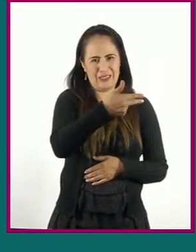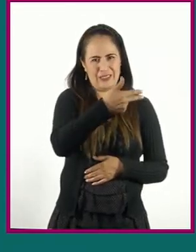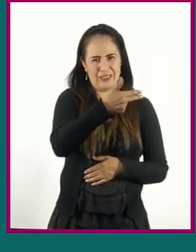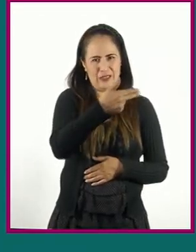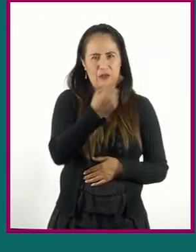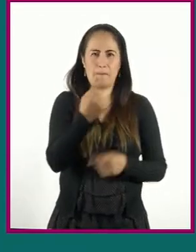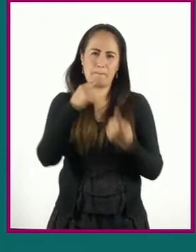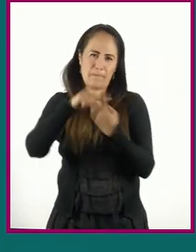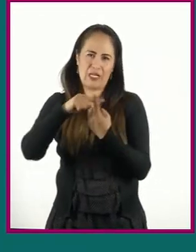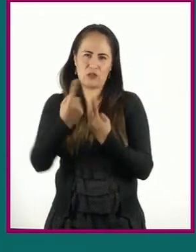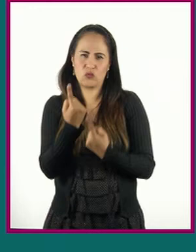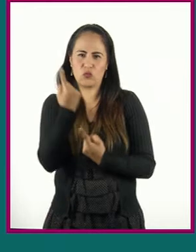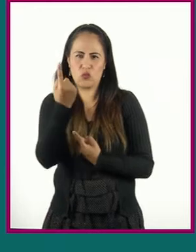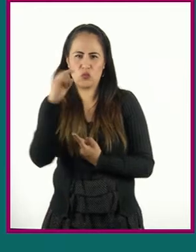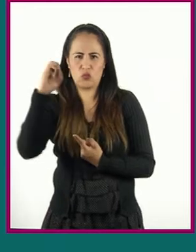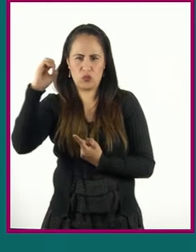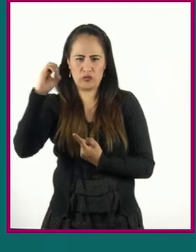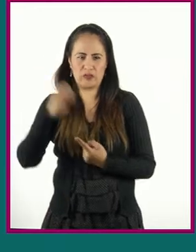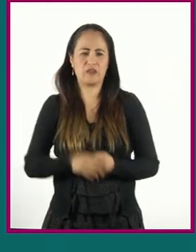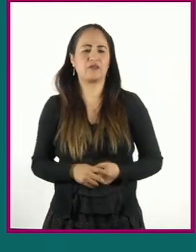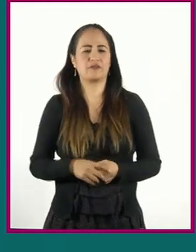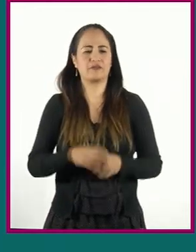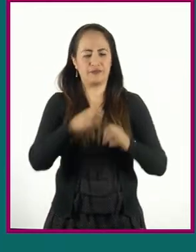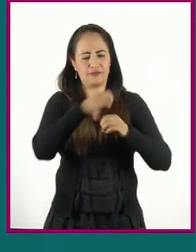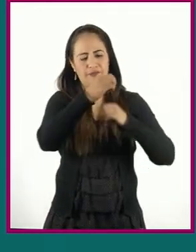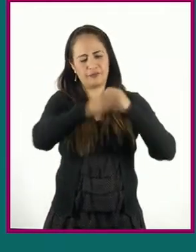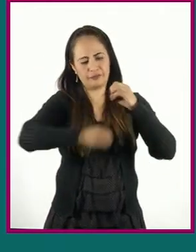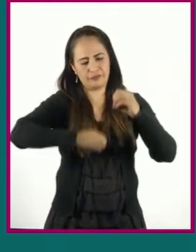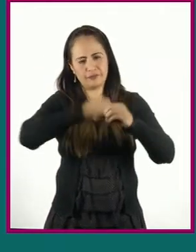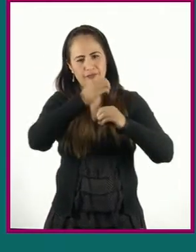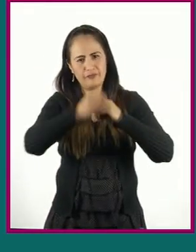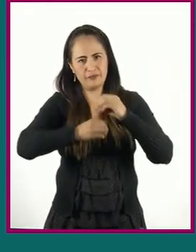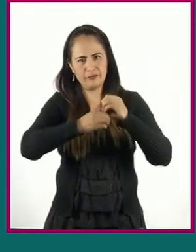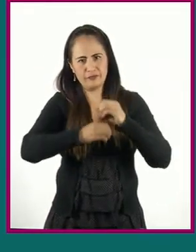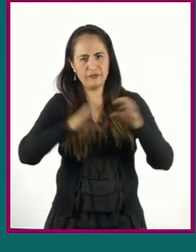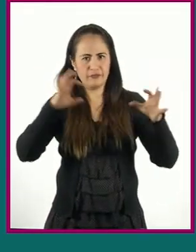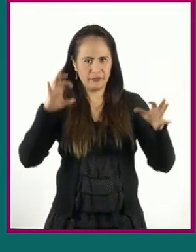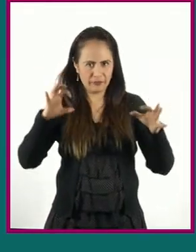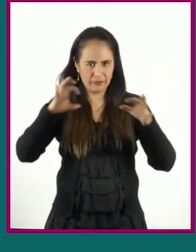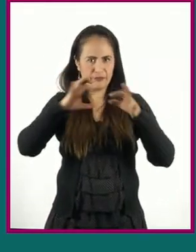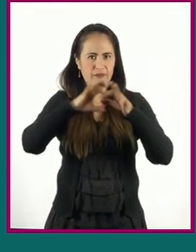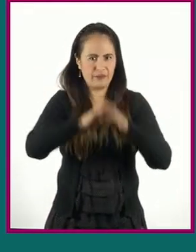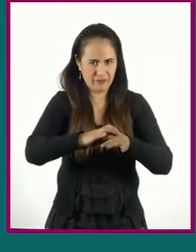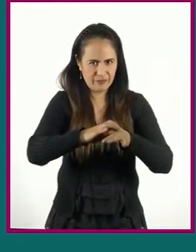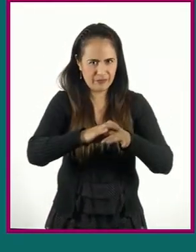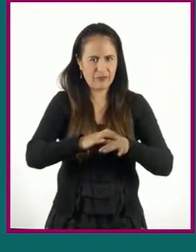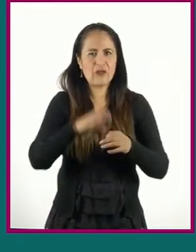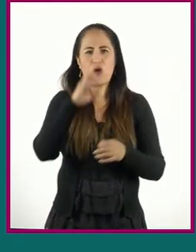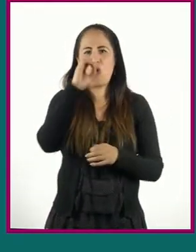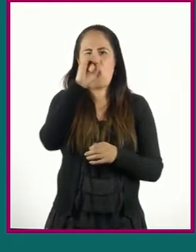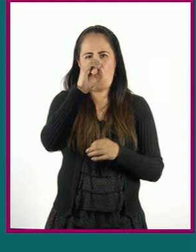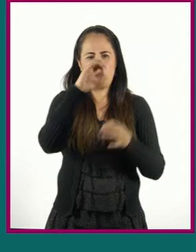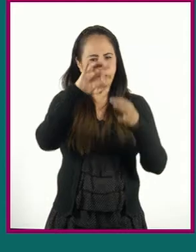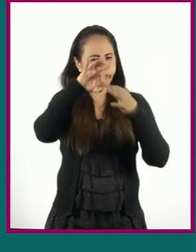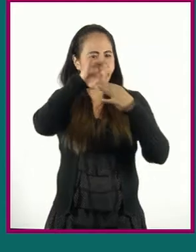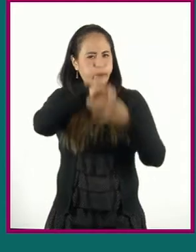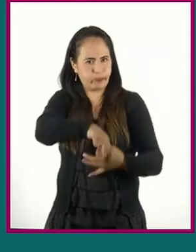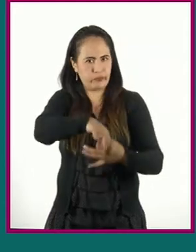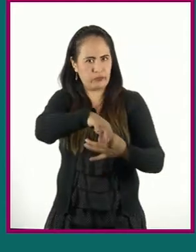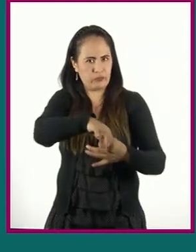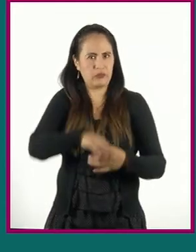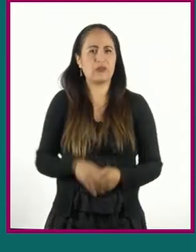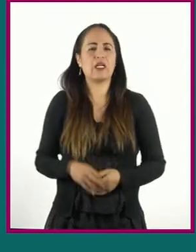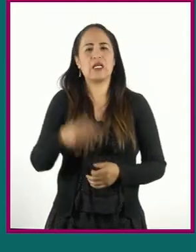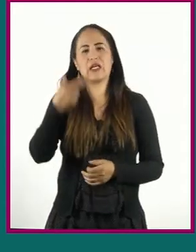los electrones de valencia de los hidrógenos tienen mayor afinidad a formar parte del oxígeno que de permanecer en